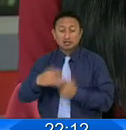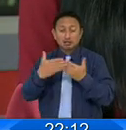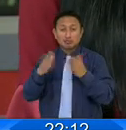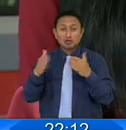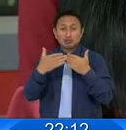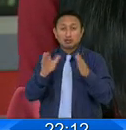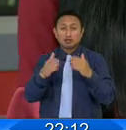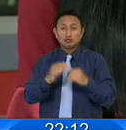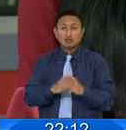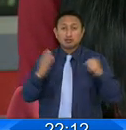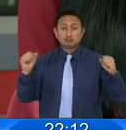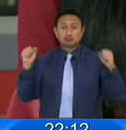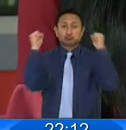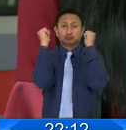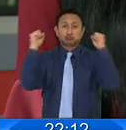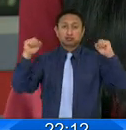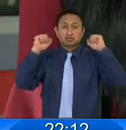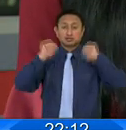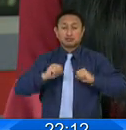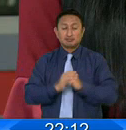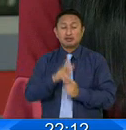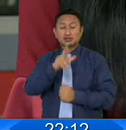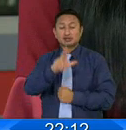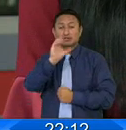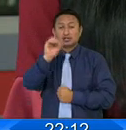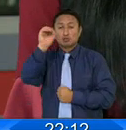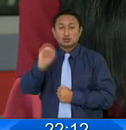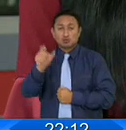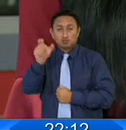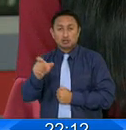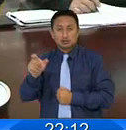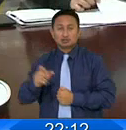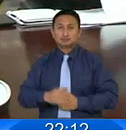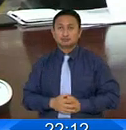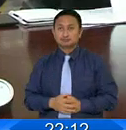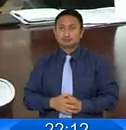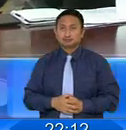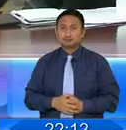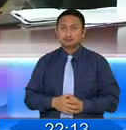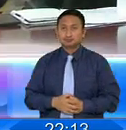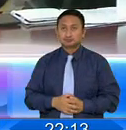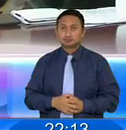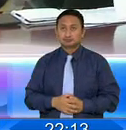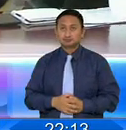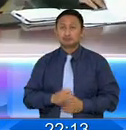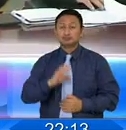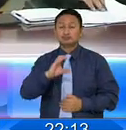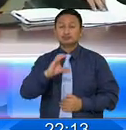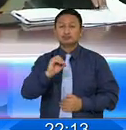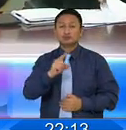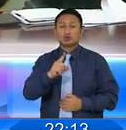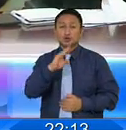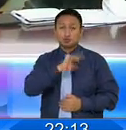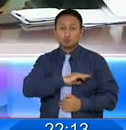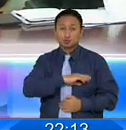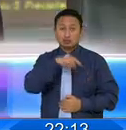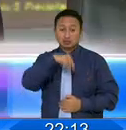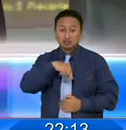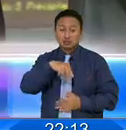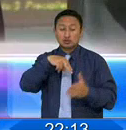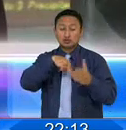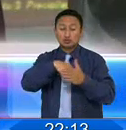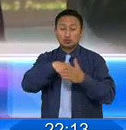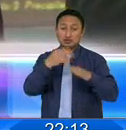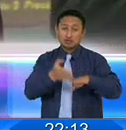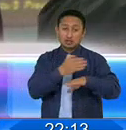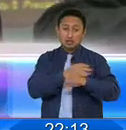reaperturarán gimnasios con aforo del 30%. La resolución del COE Metropolitano mantiene algunas restricciones